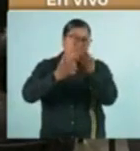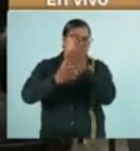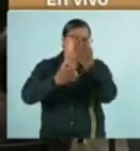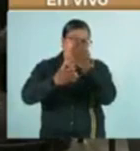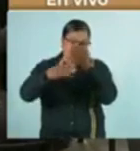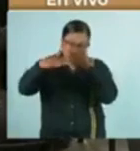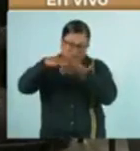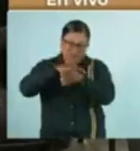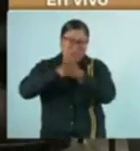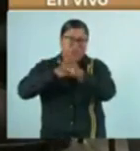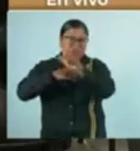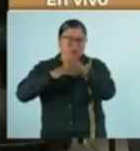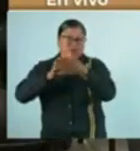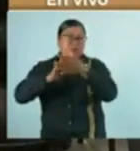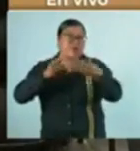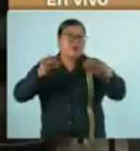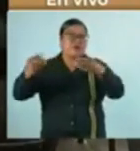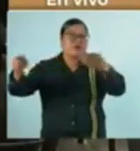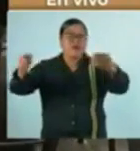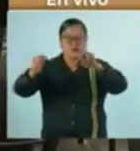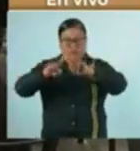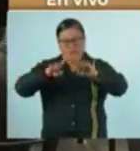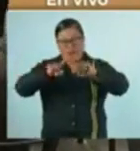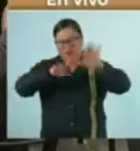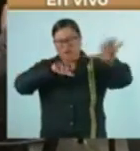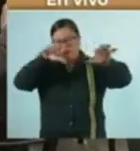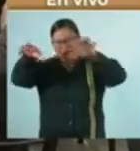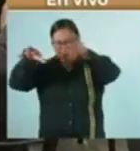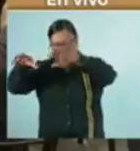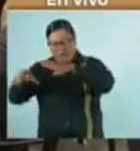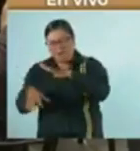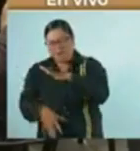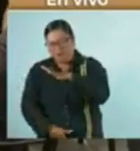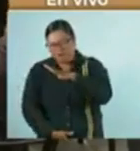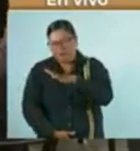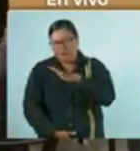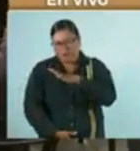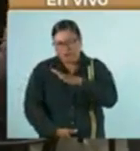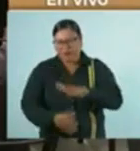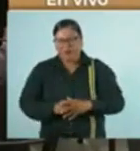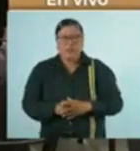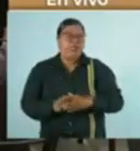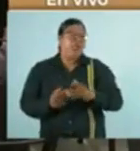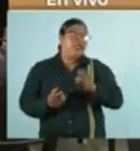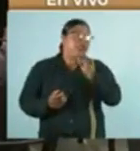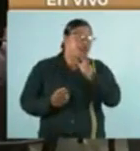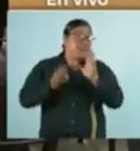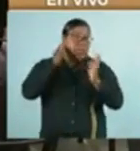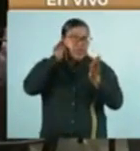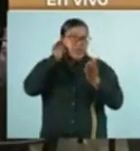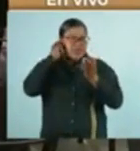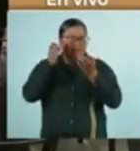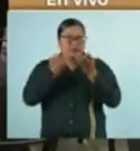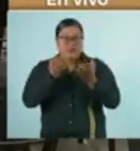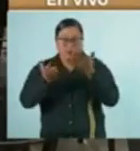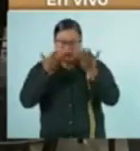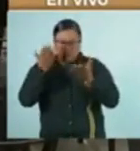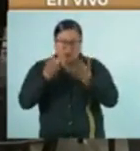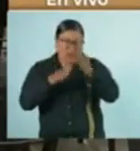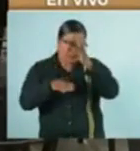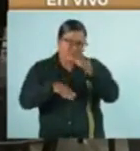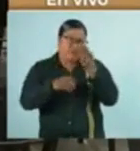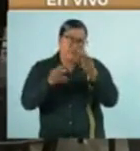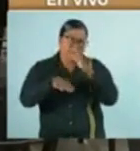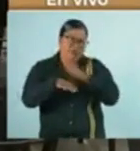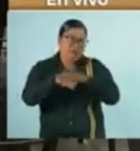se replicará en los demás que ya se encuentran en un entorno escolar, y pues bueno, trataremos de darle mayor difusión